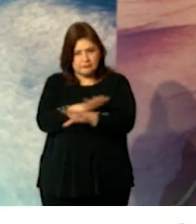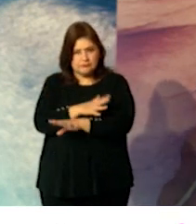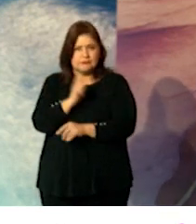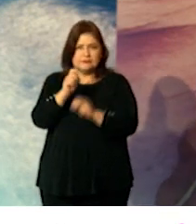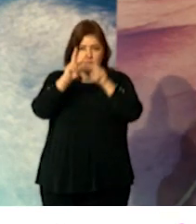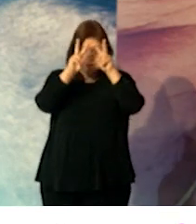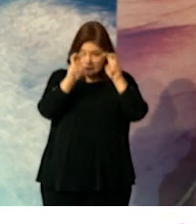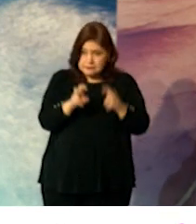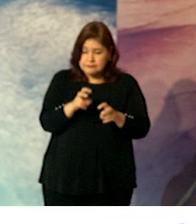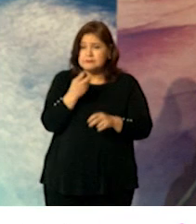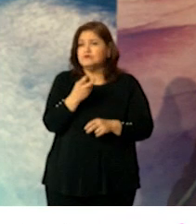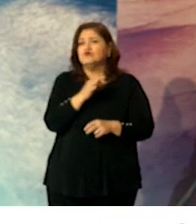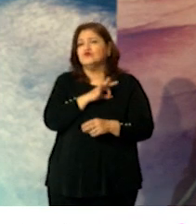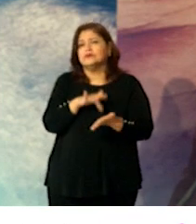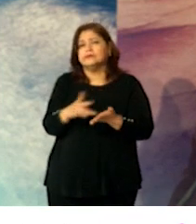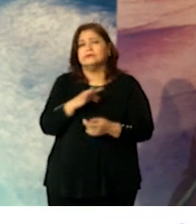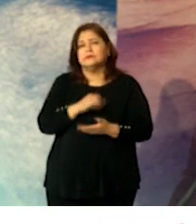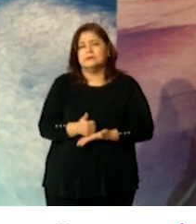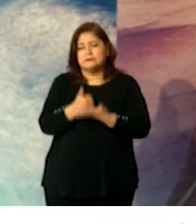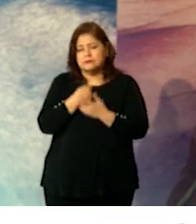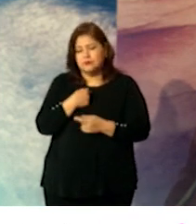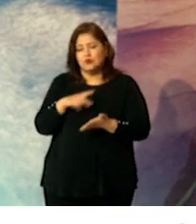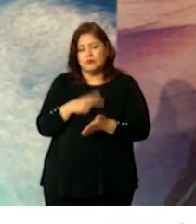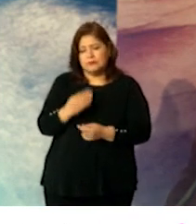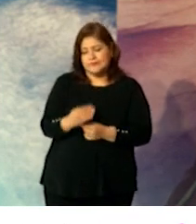temas también nos da una oportunidad de repensarlos y de